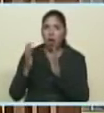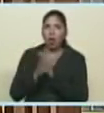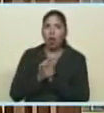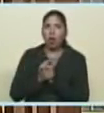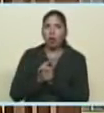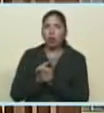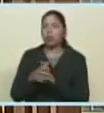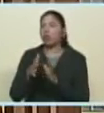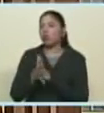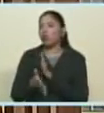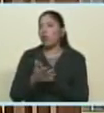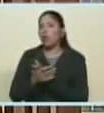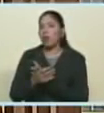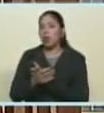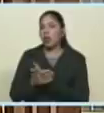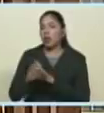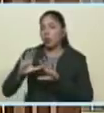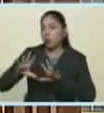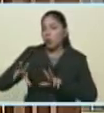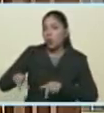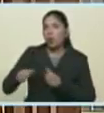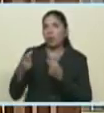antisedición.